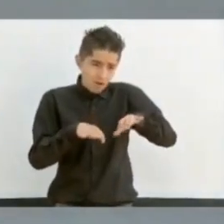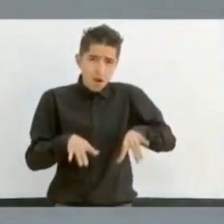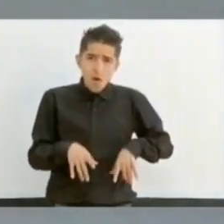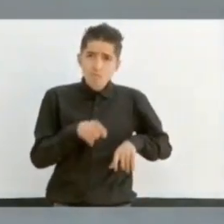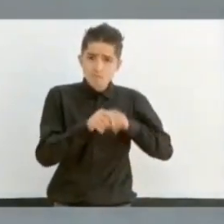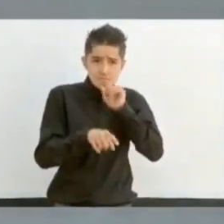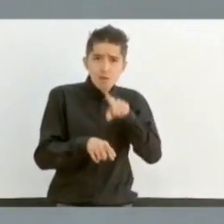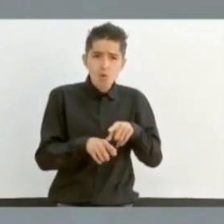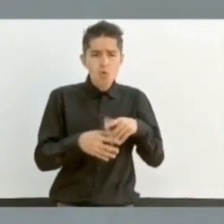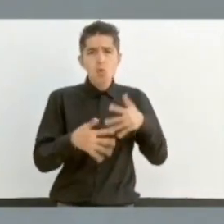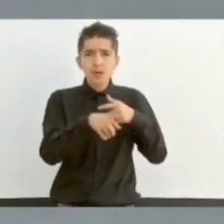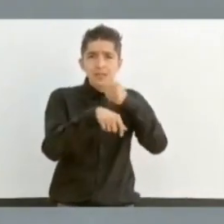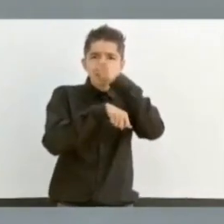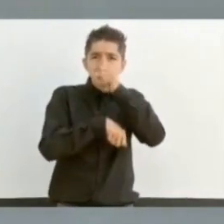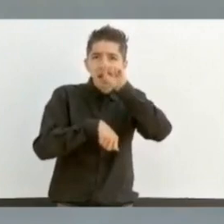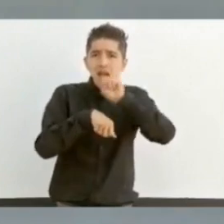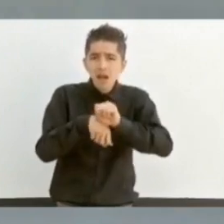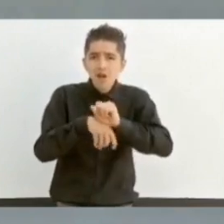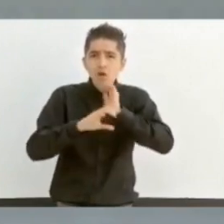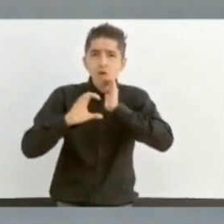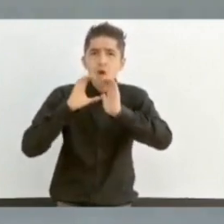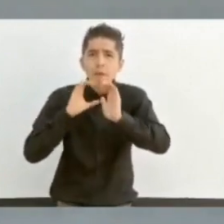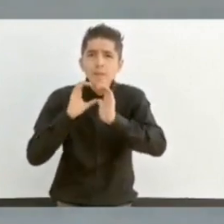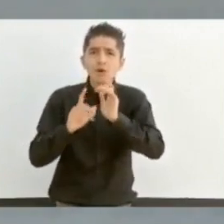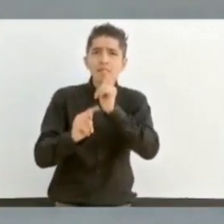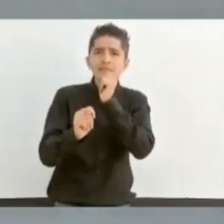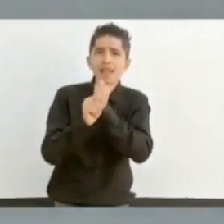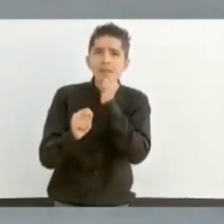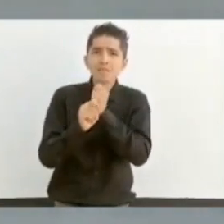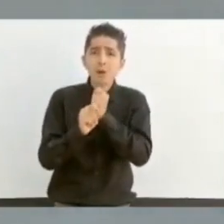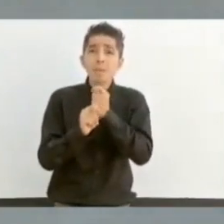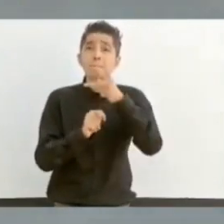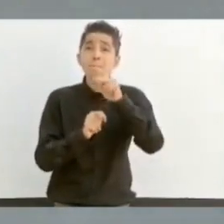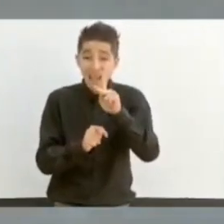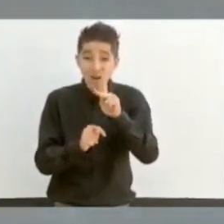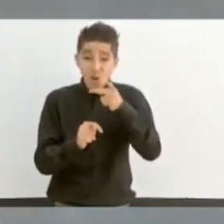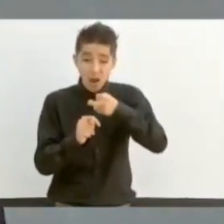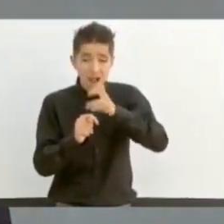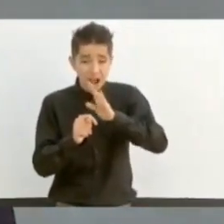Fue secretario de Comunicaciones y Transportes, pero antes